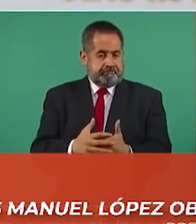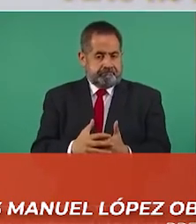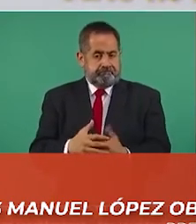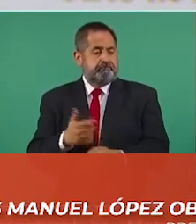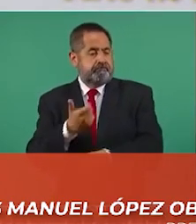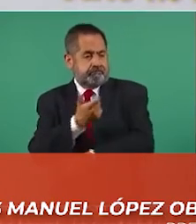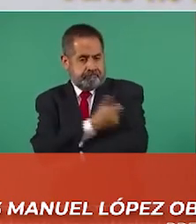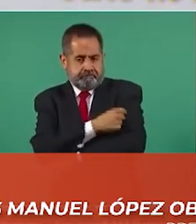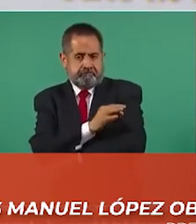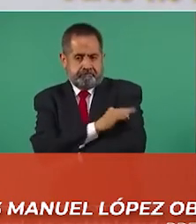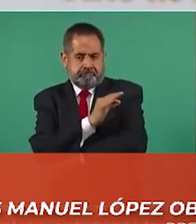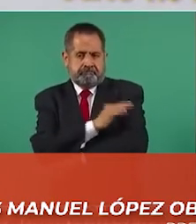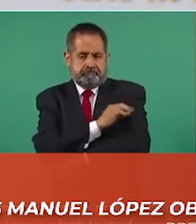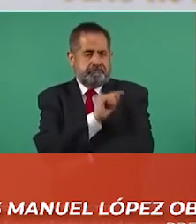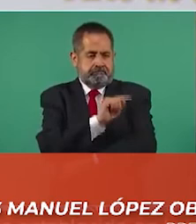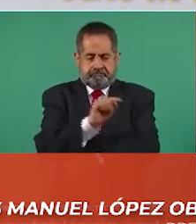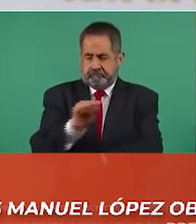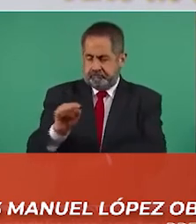se está